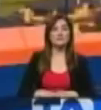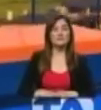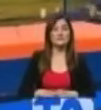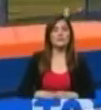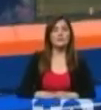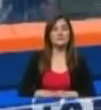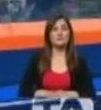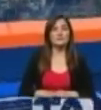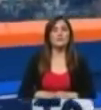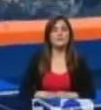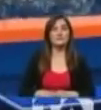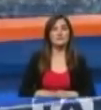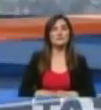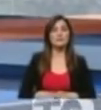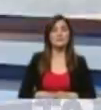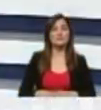horas.